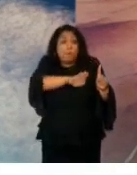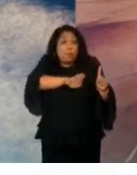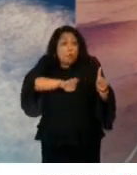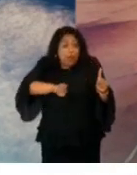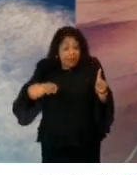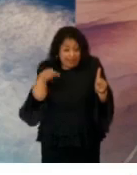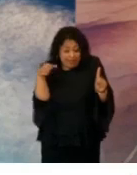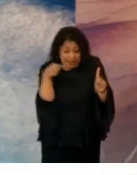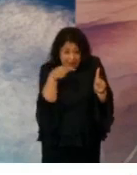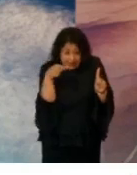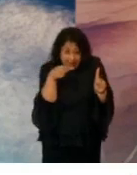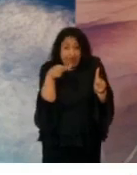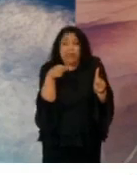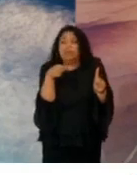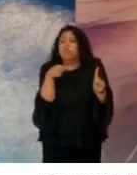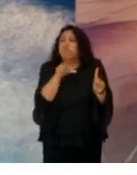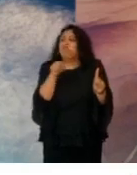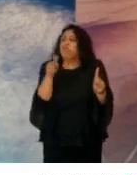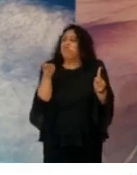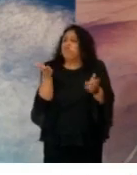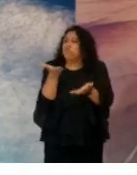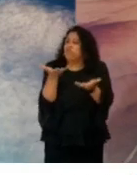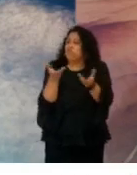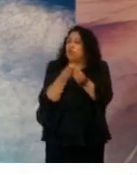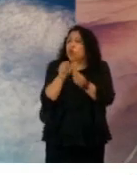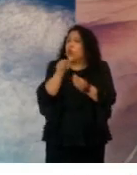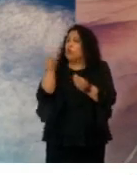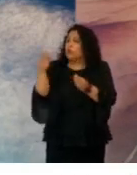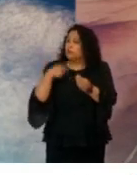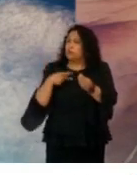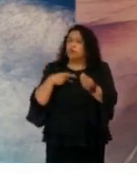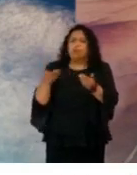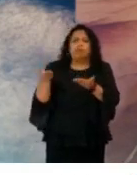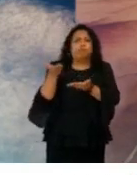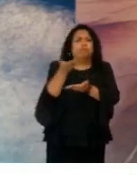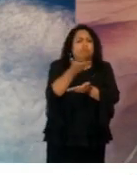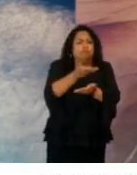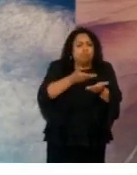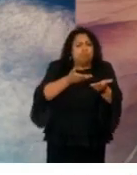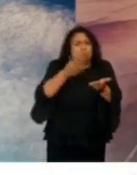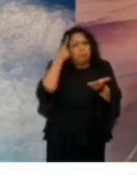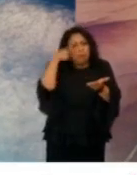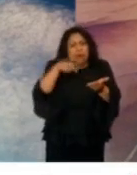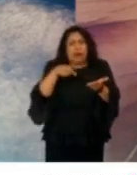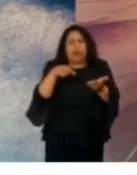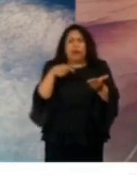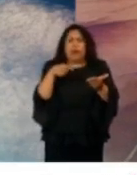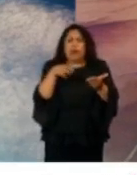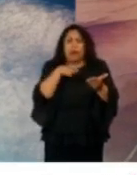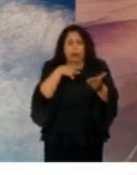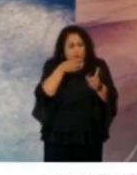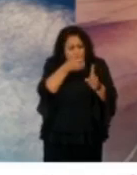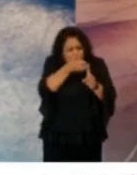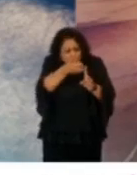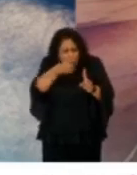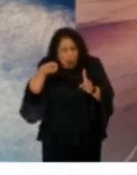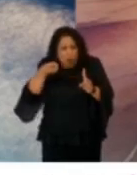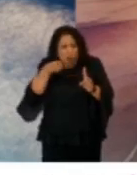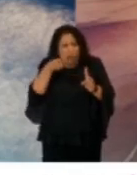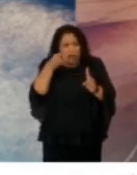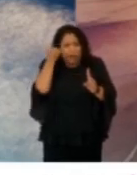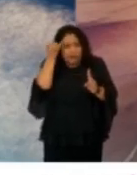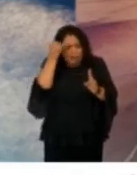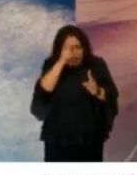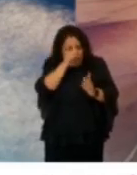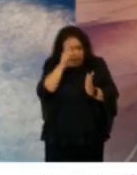capacidad, en colaboración con otros, de crear el orden, las leyes y